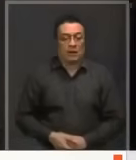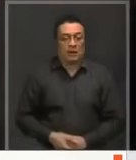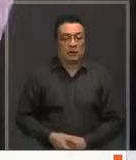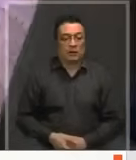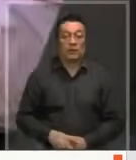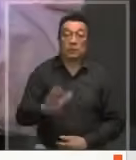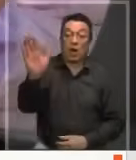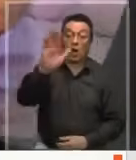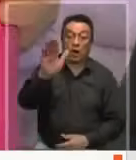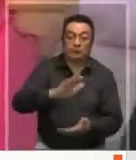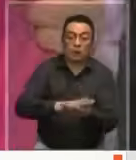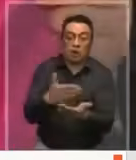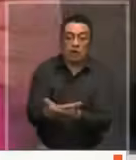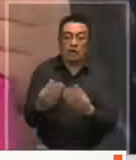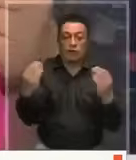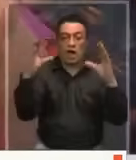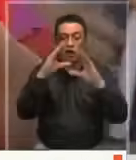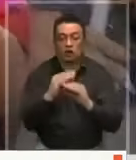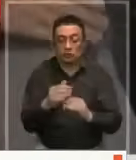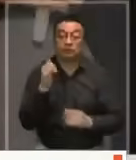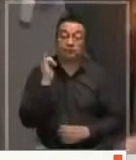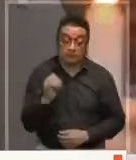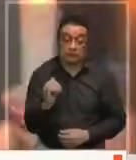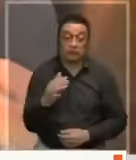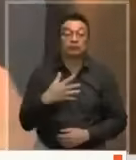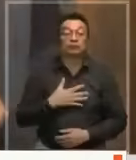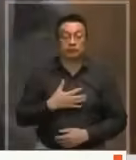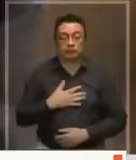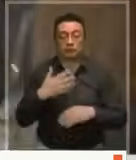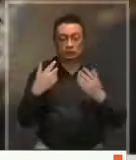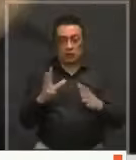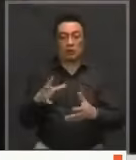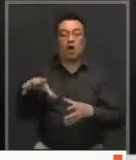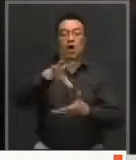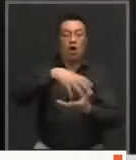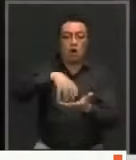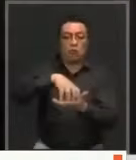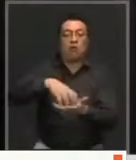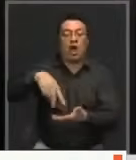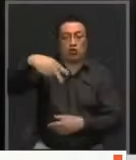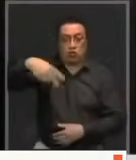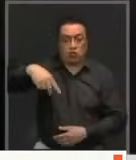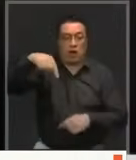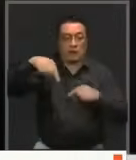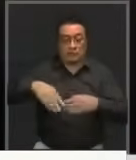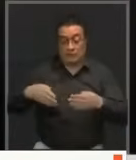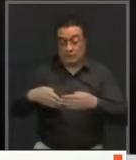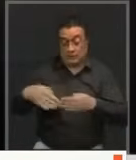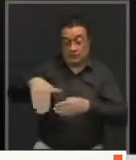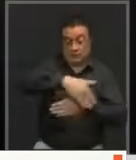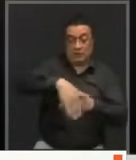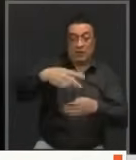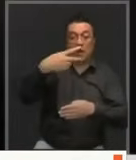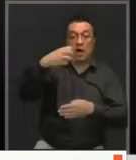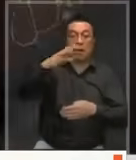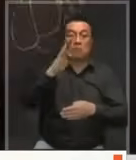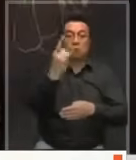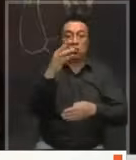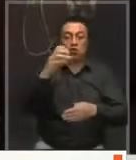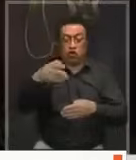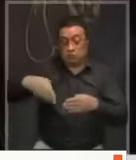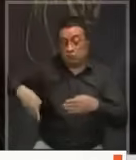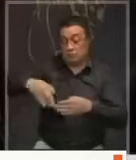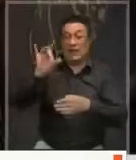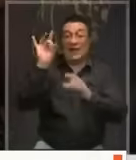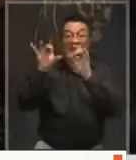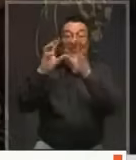Hola, Alfonso, ¿cómo estás? Buenas noches. Y claro, nos encontramos precisamente en la comuna de Ñuñoa, justo en la esquina entre Hamburgo y Estrella Solitaria, donde,